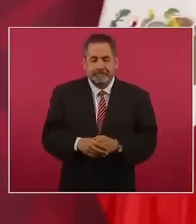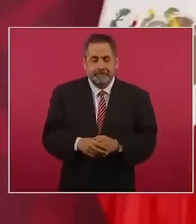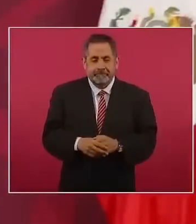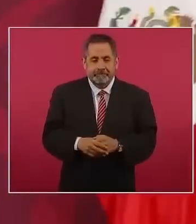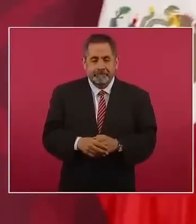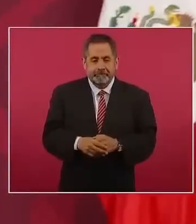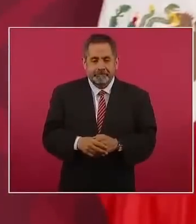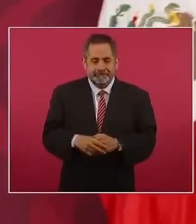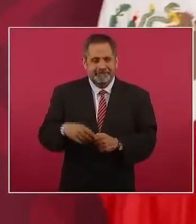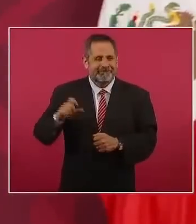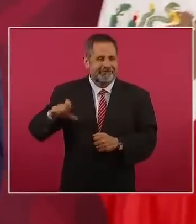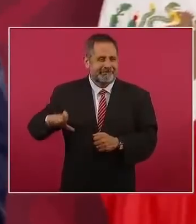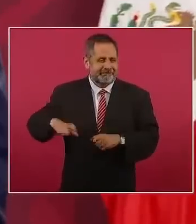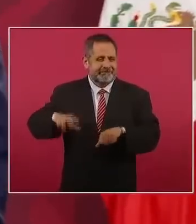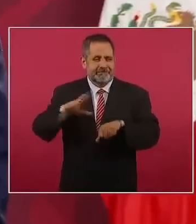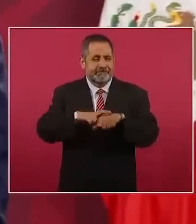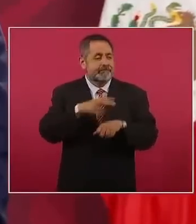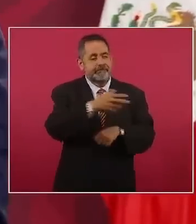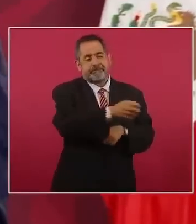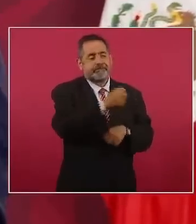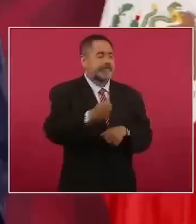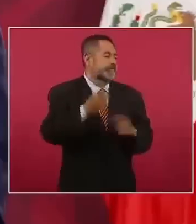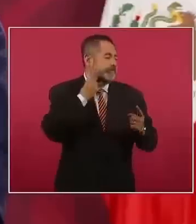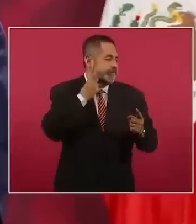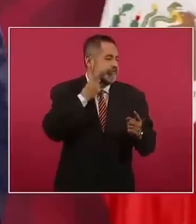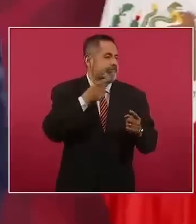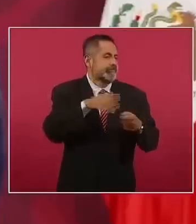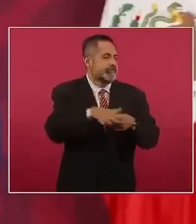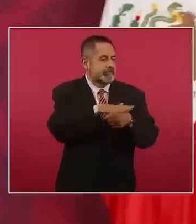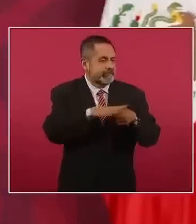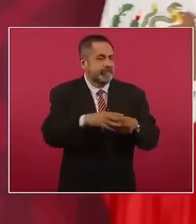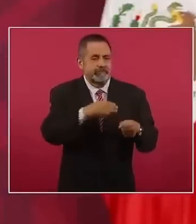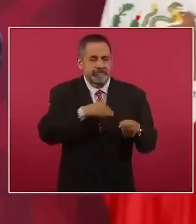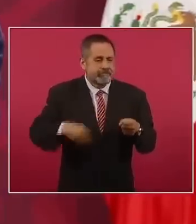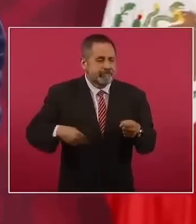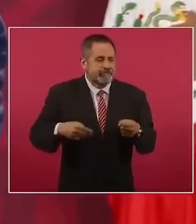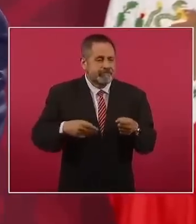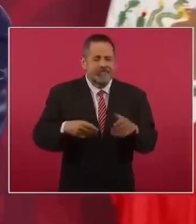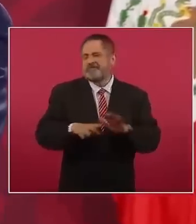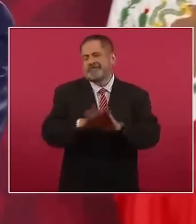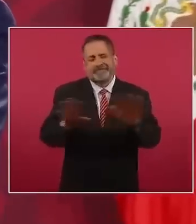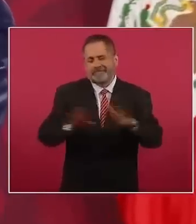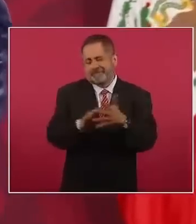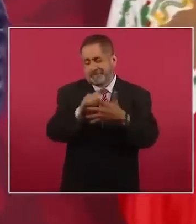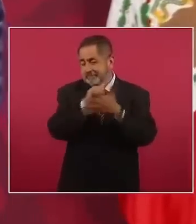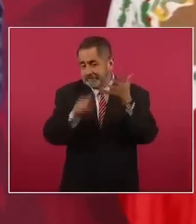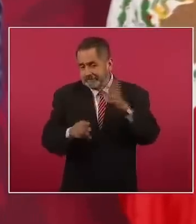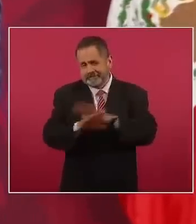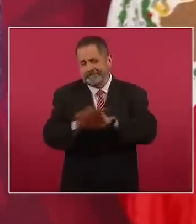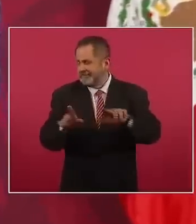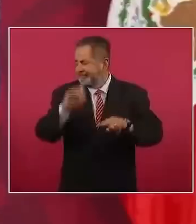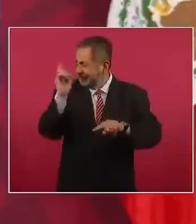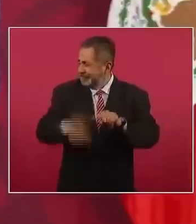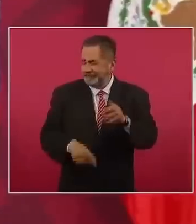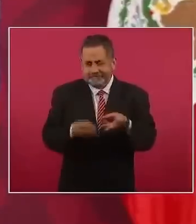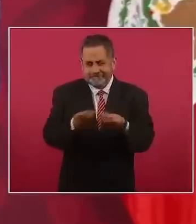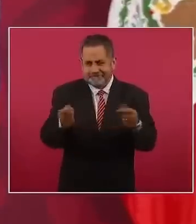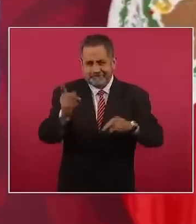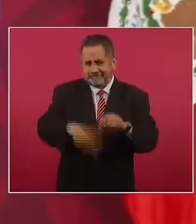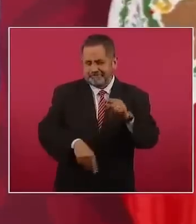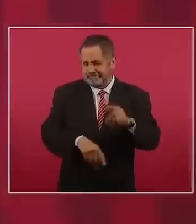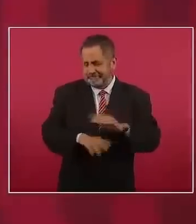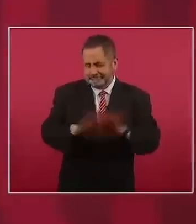Diputados locales, presidentes municipales. Entonces, todo eso debe desaparecer.